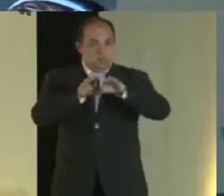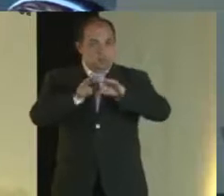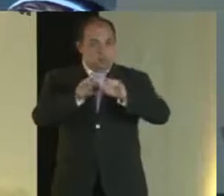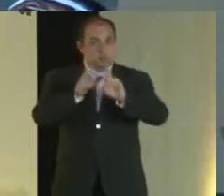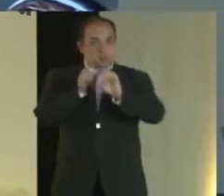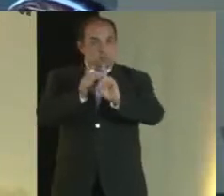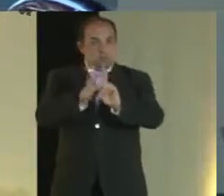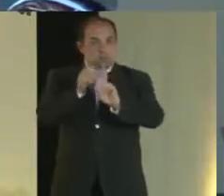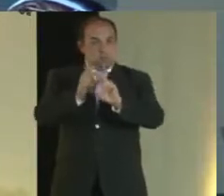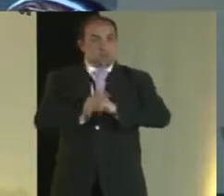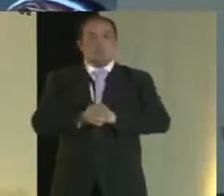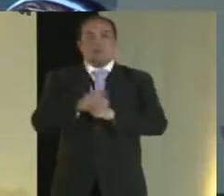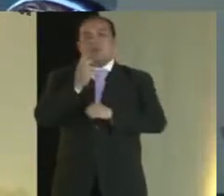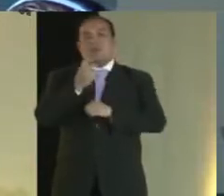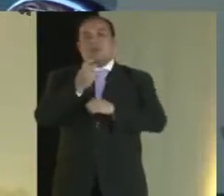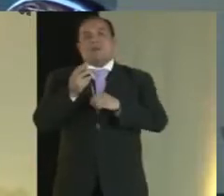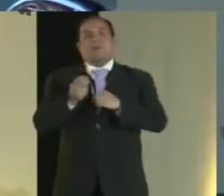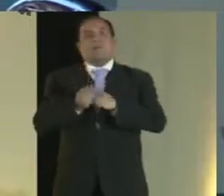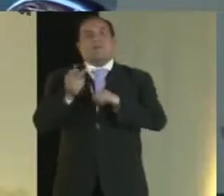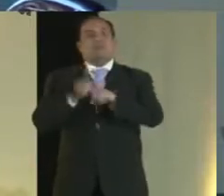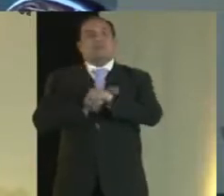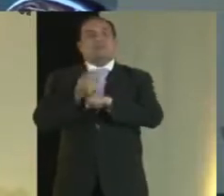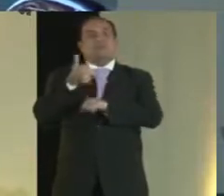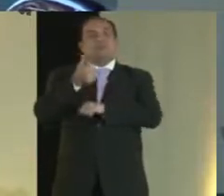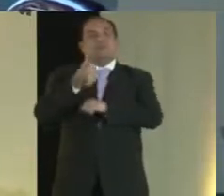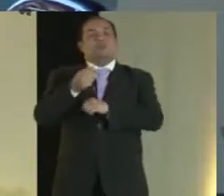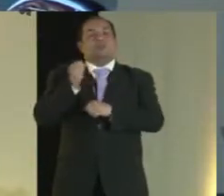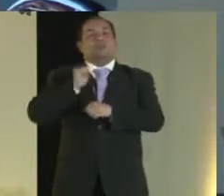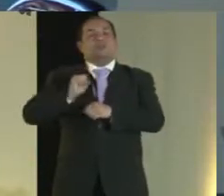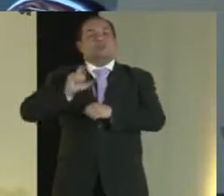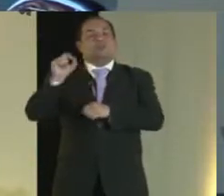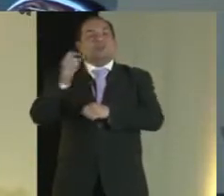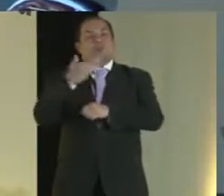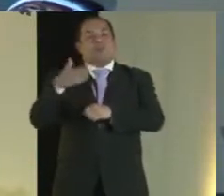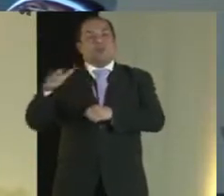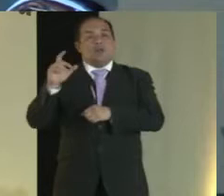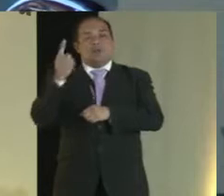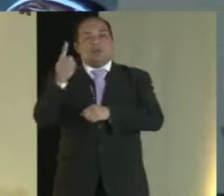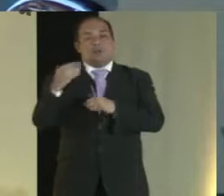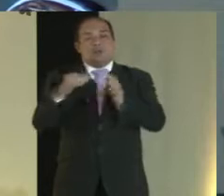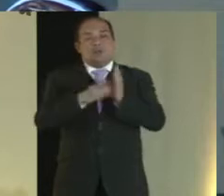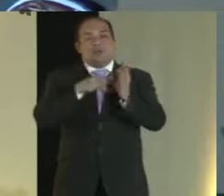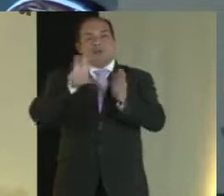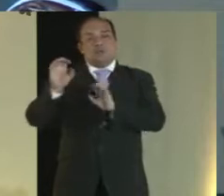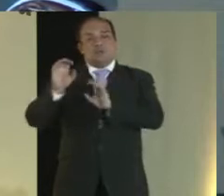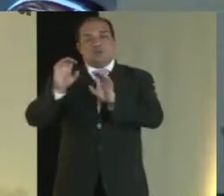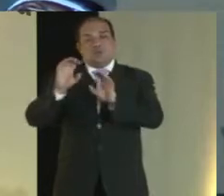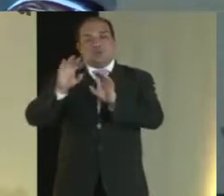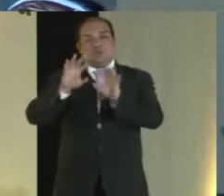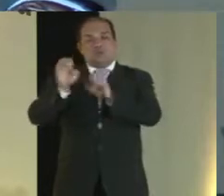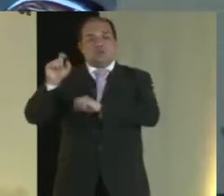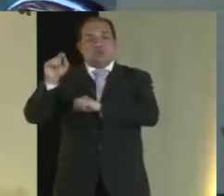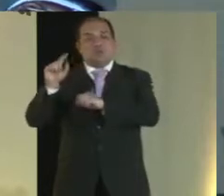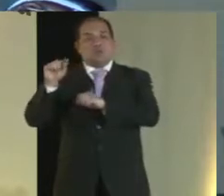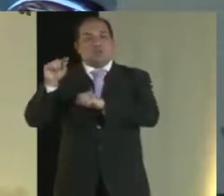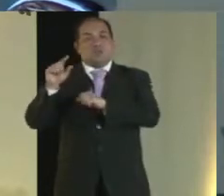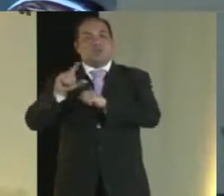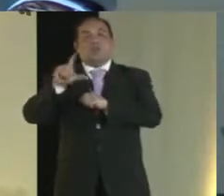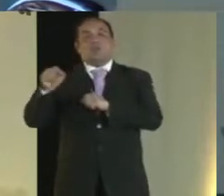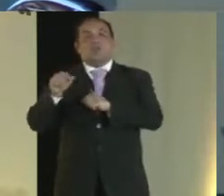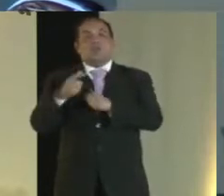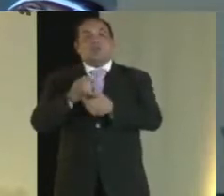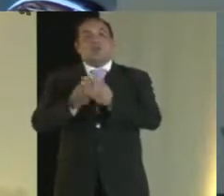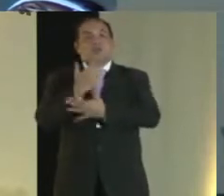Esto ocurrió desde principios del siglo XX hasta los años 70. Y luego, bajo el neoliberalismo, por el